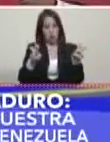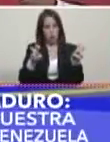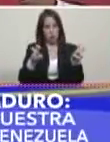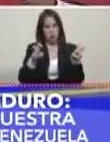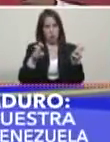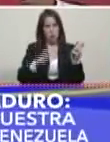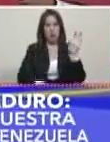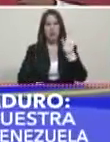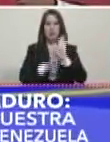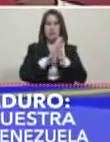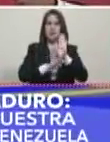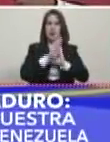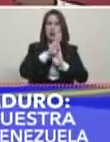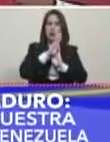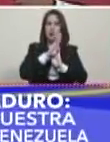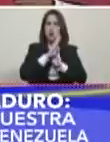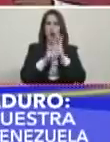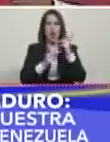el Desarrollo Económico.